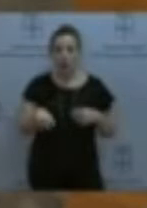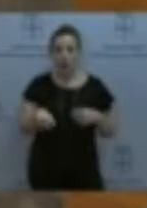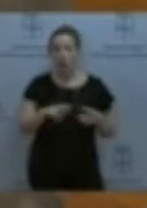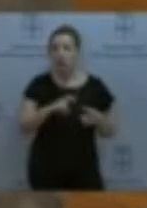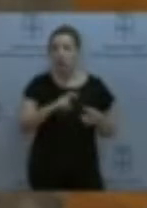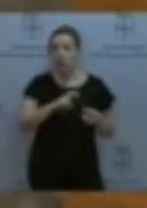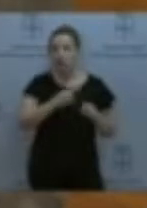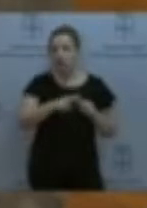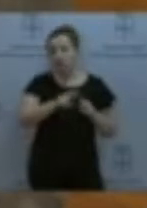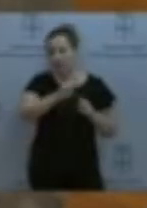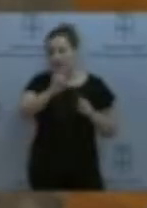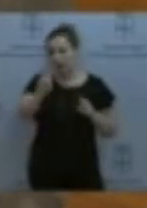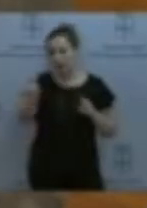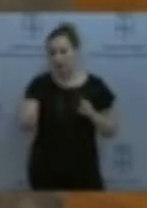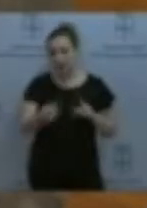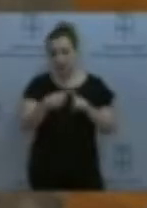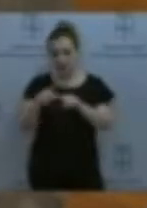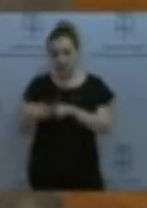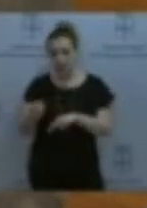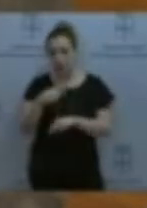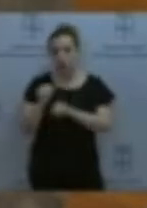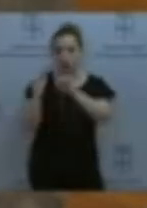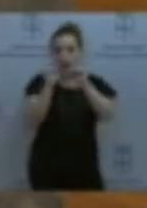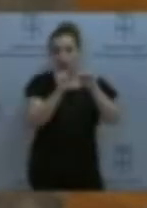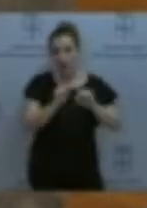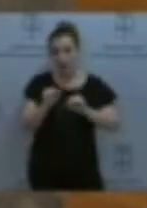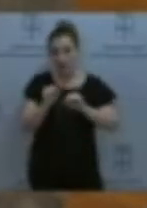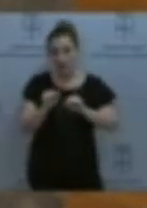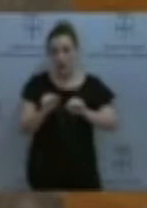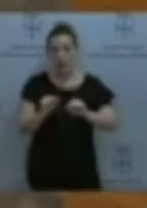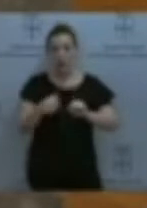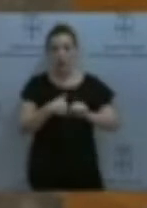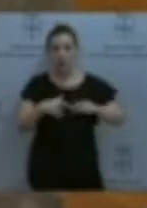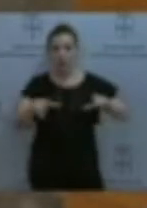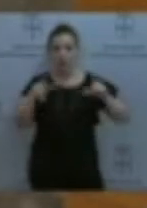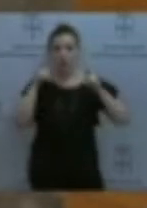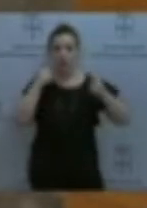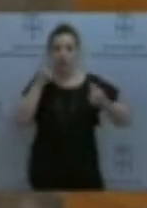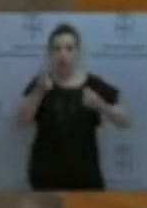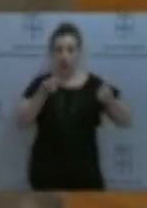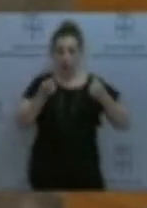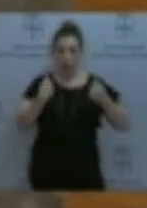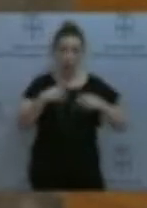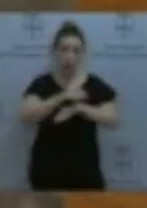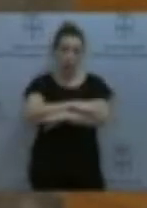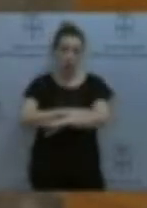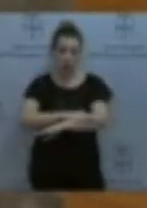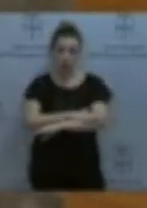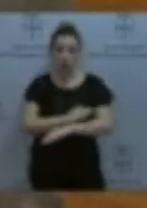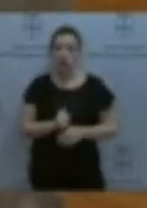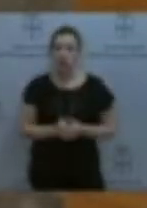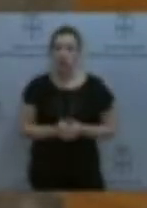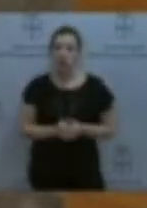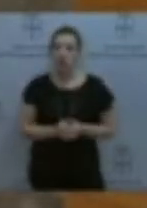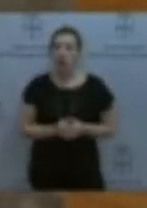el papel protagonista en la regulación por parte de los gobiernos, ¿no? Hay determinados aspectos